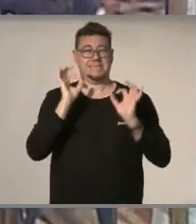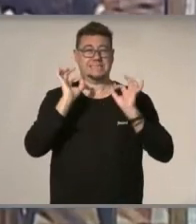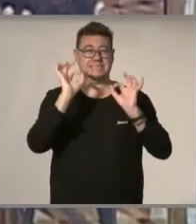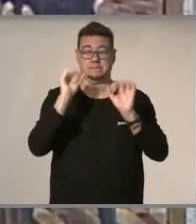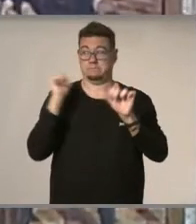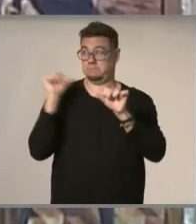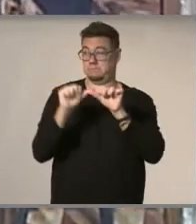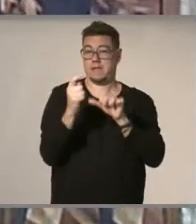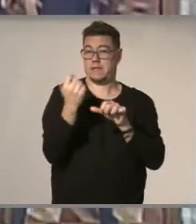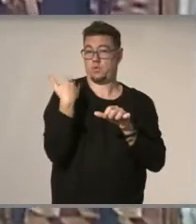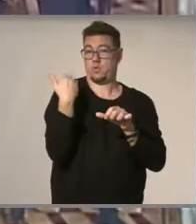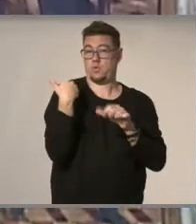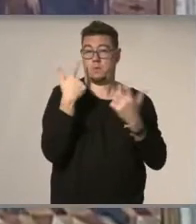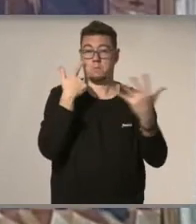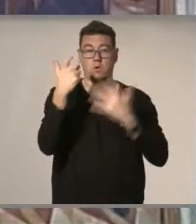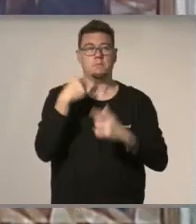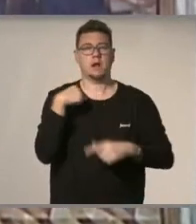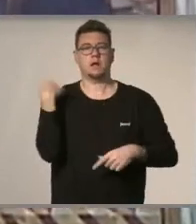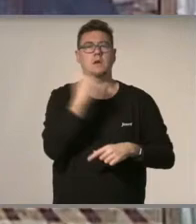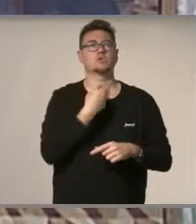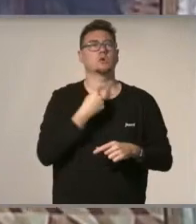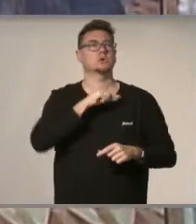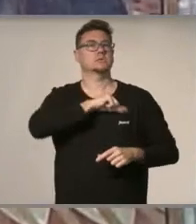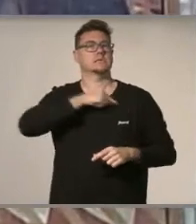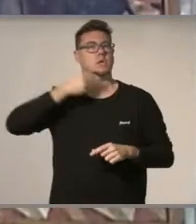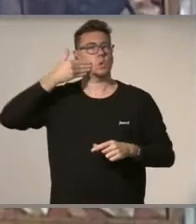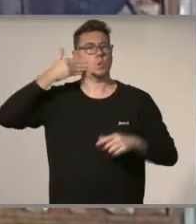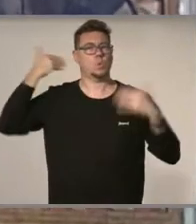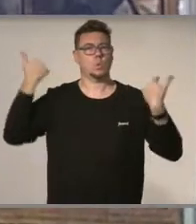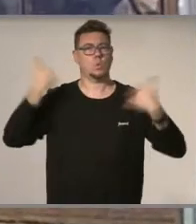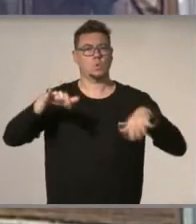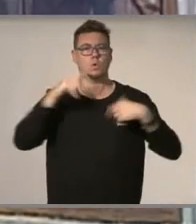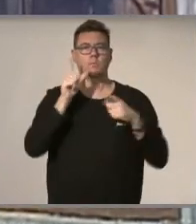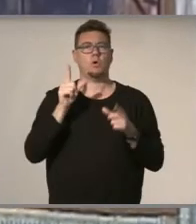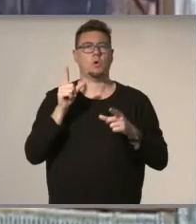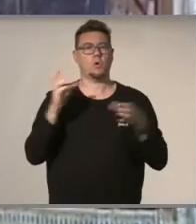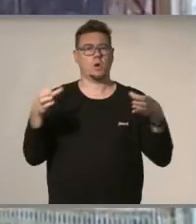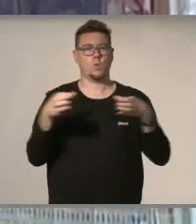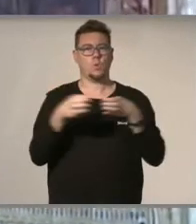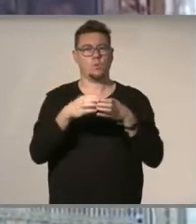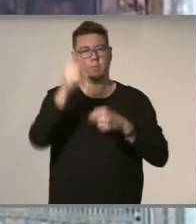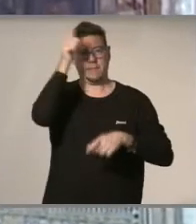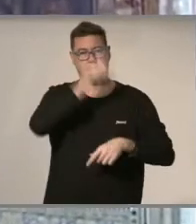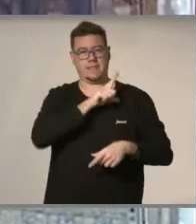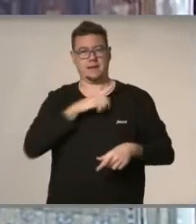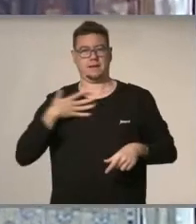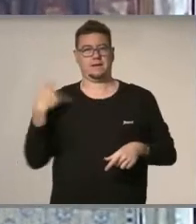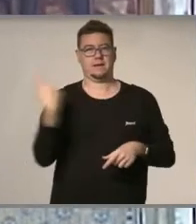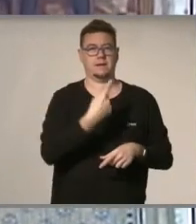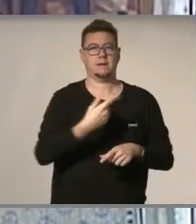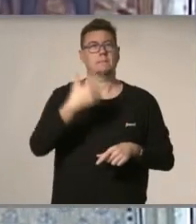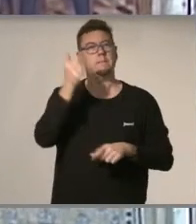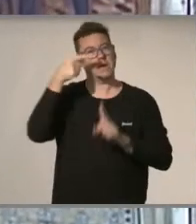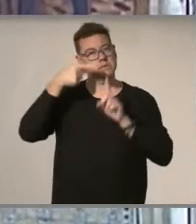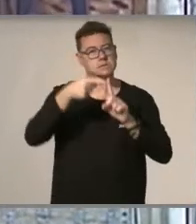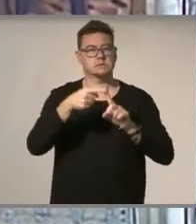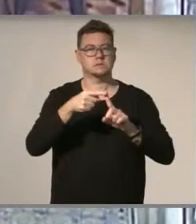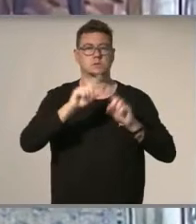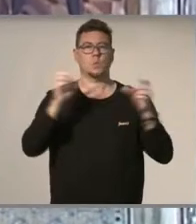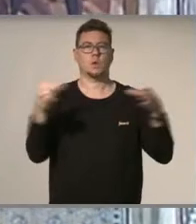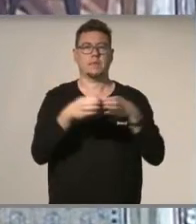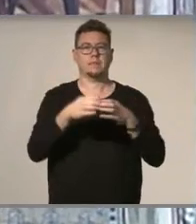todos los ciudadanos nos sintamos tremendamente orgullosos de nuestras Fuerzas Armadas y, en concreto, de la Unión Militar de